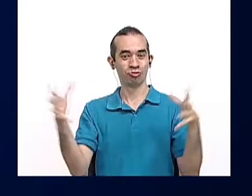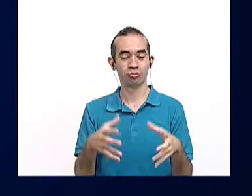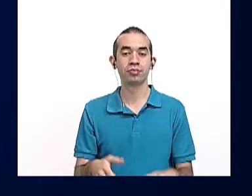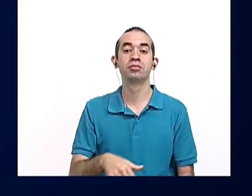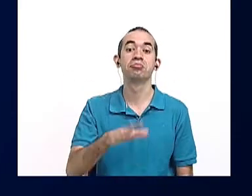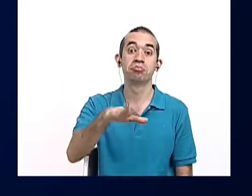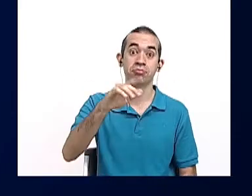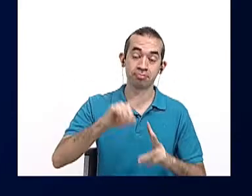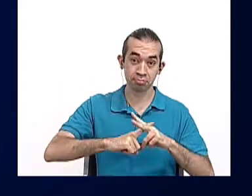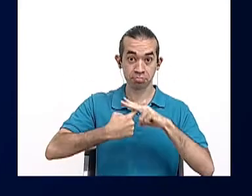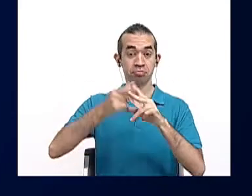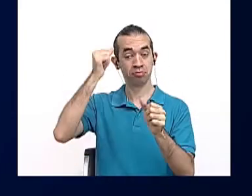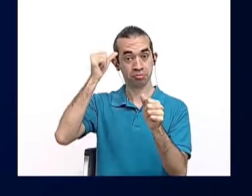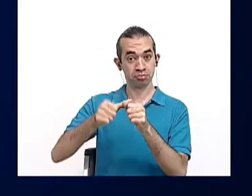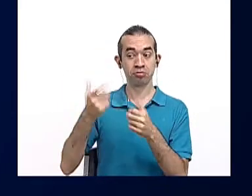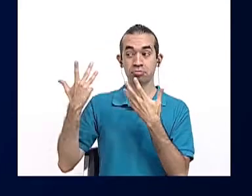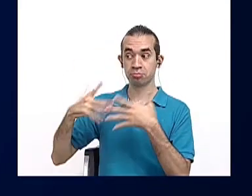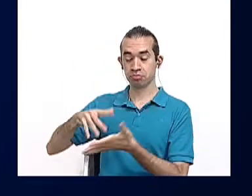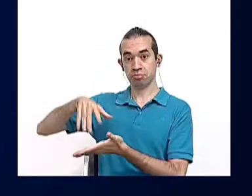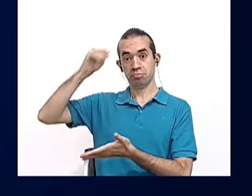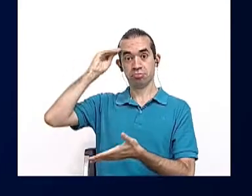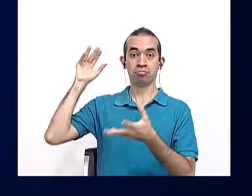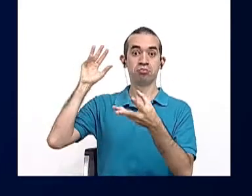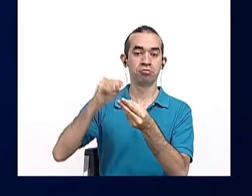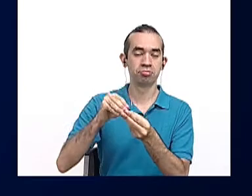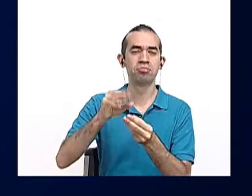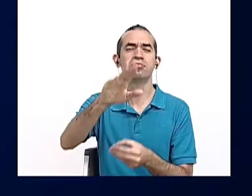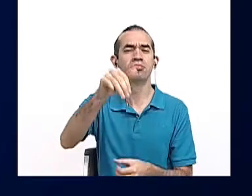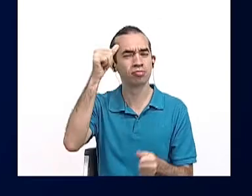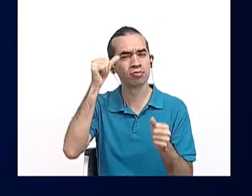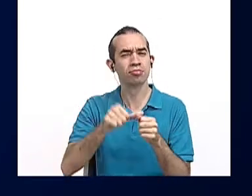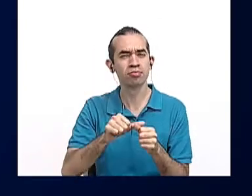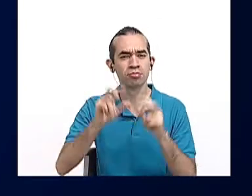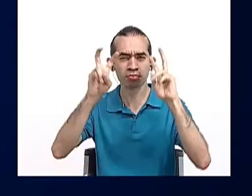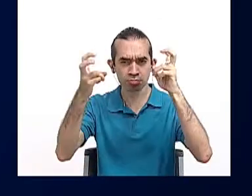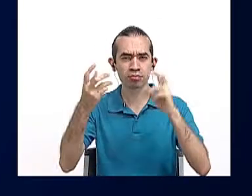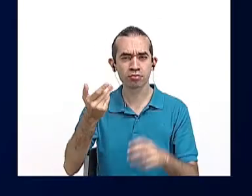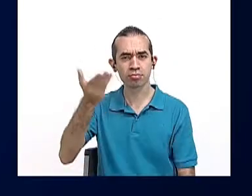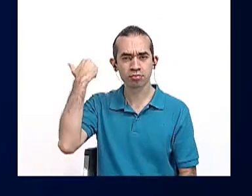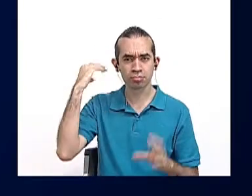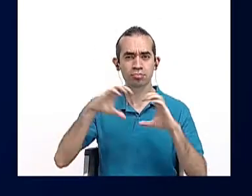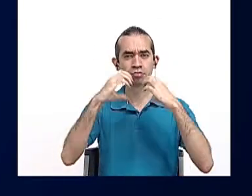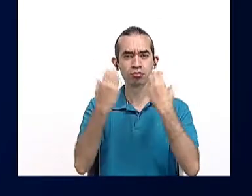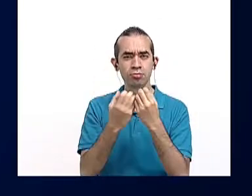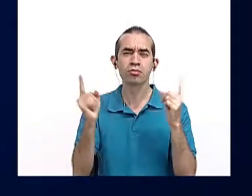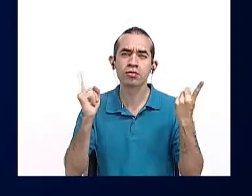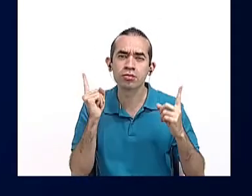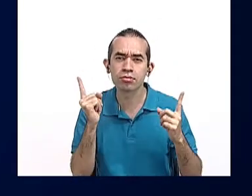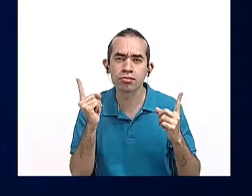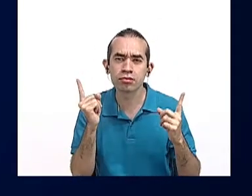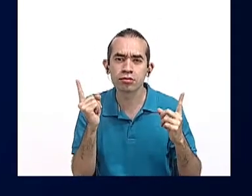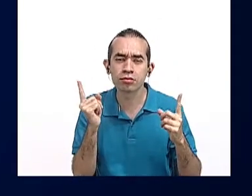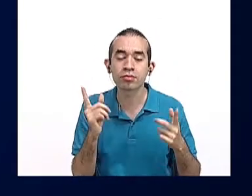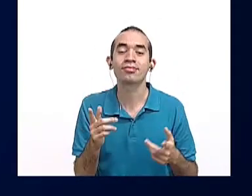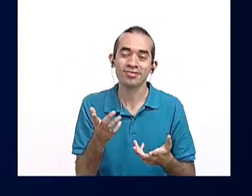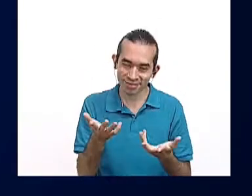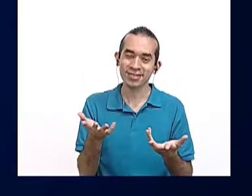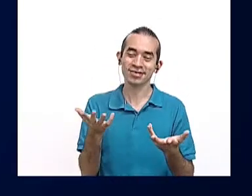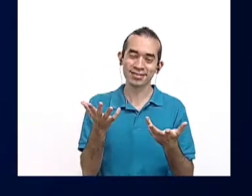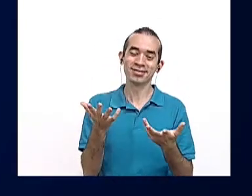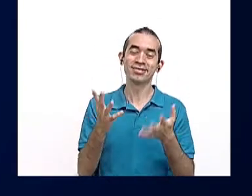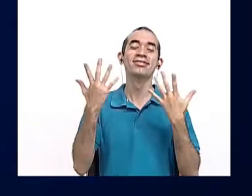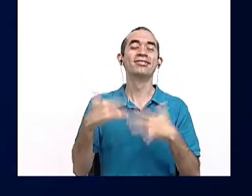lo que hemos aprendido. ¿Se acuerdan cuál fue el tema que estuvimos trabajando en la clase anterior? Sí,